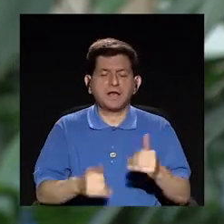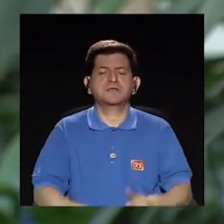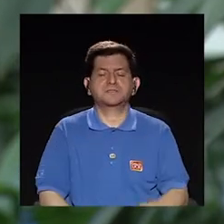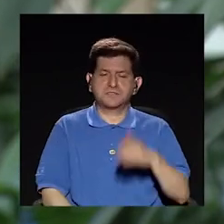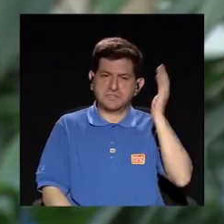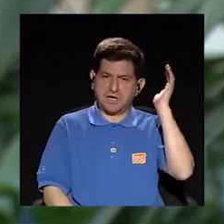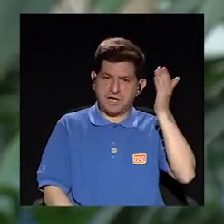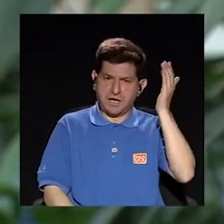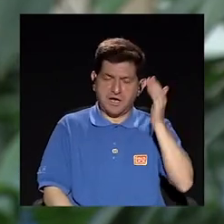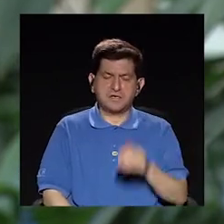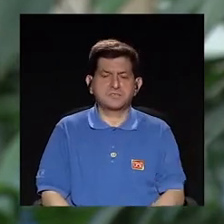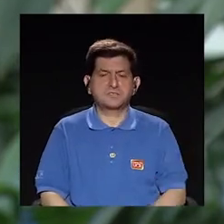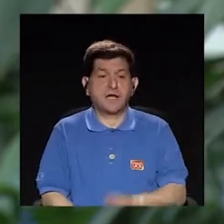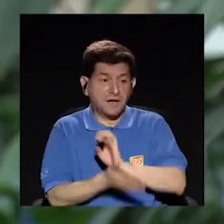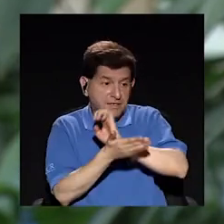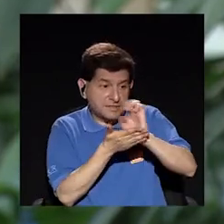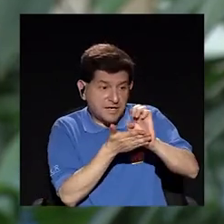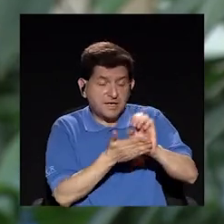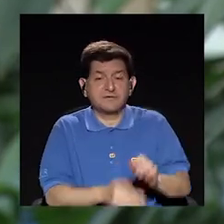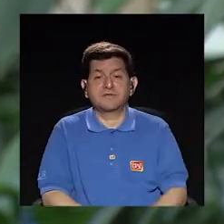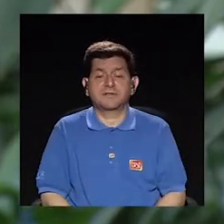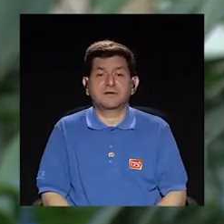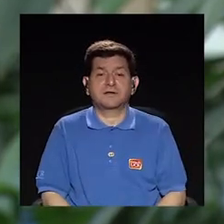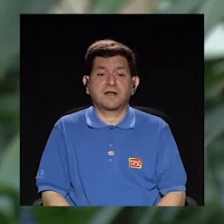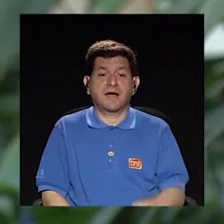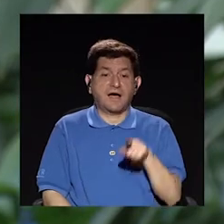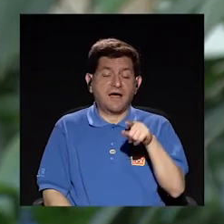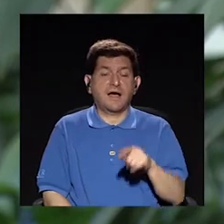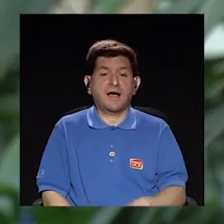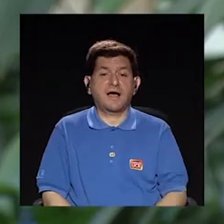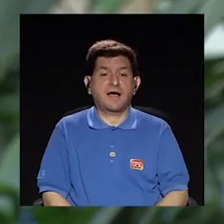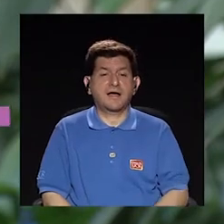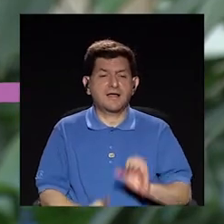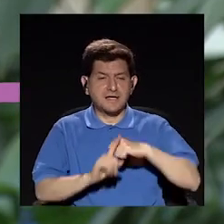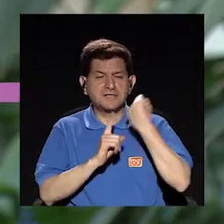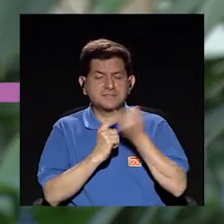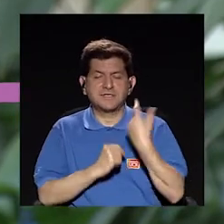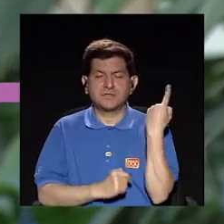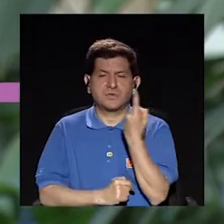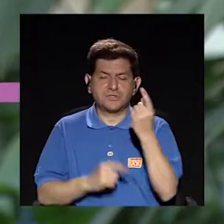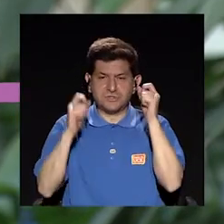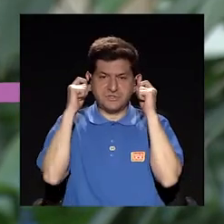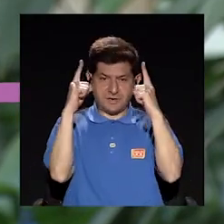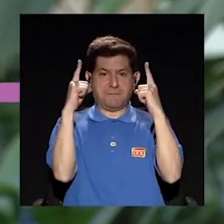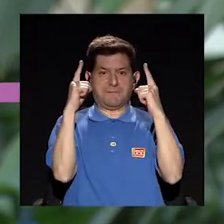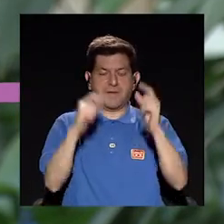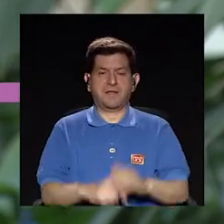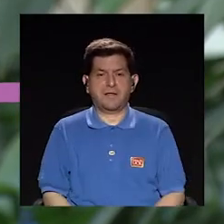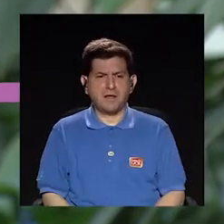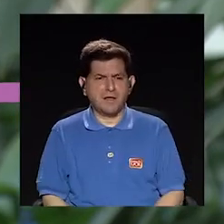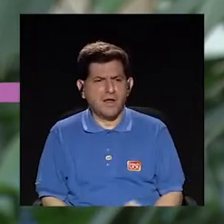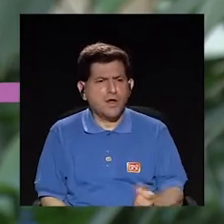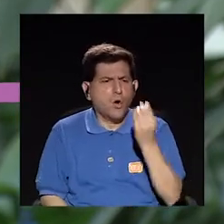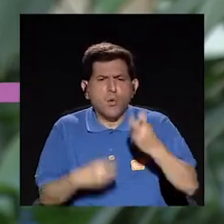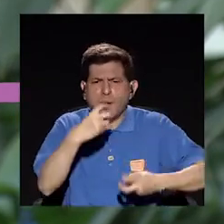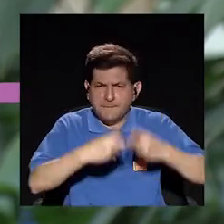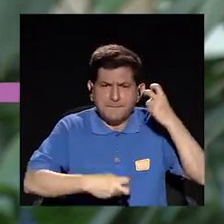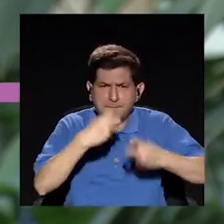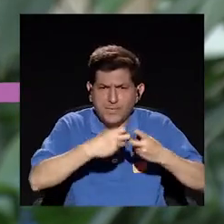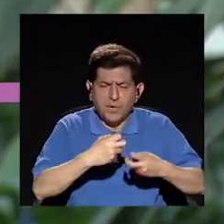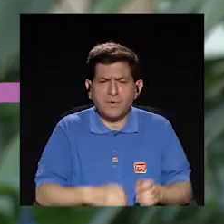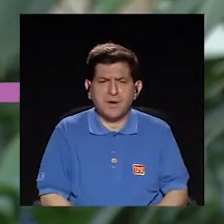en las charlas de prevención, que sí son indicadores que nos deberían de prender la luz siempre, ¿verdad? Si el chico tiene